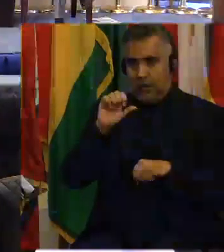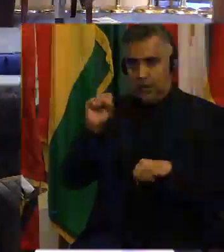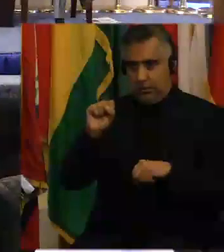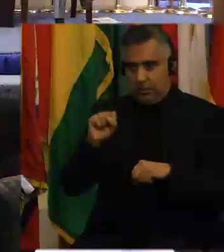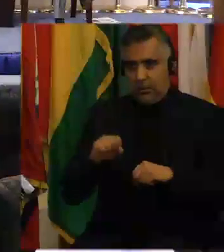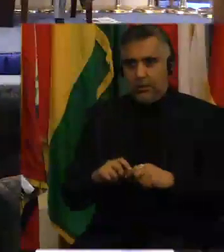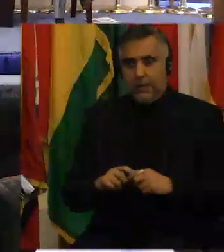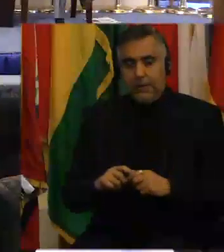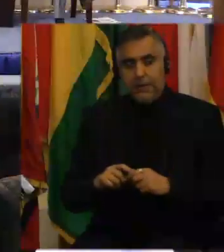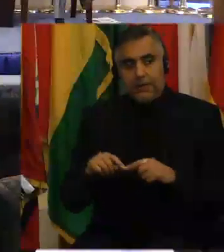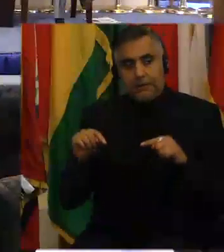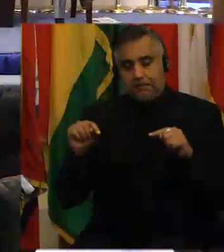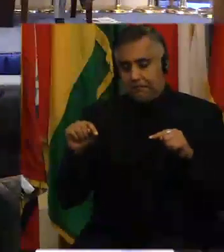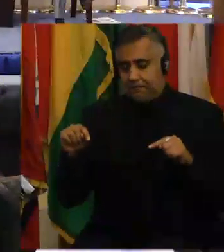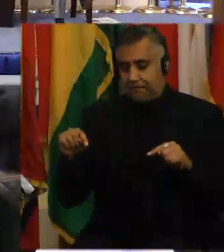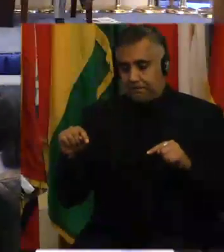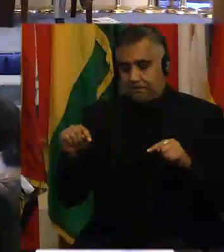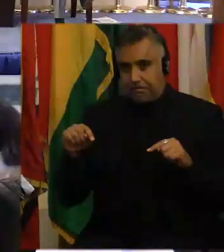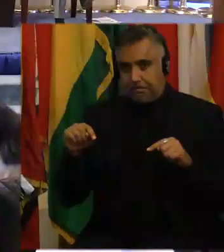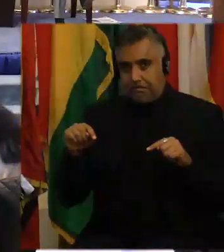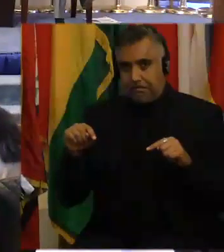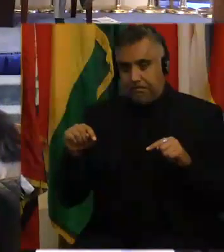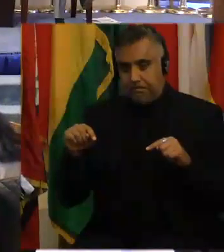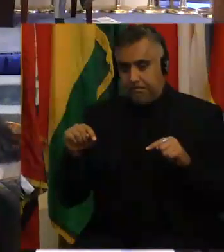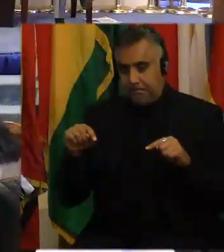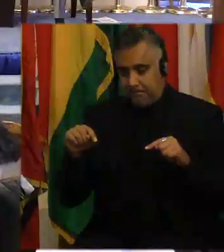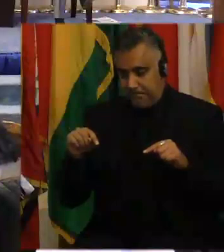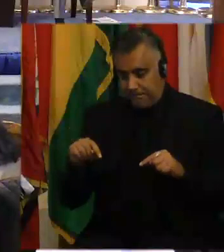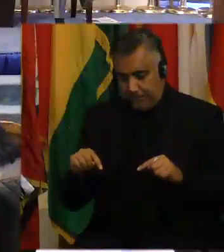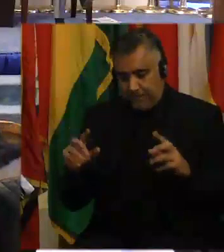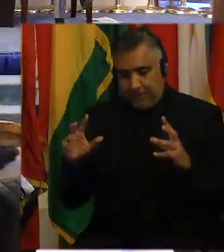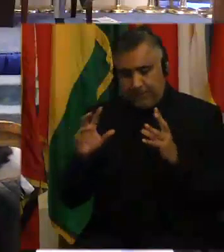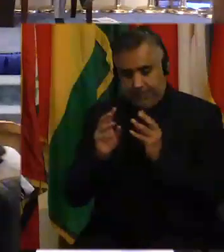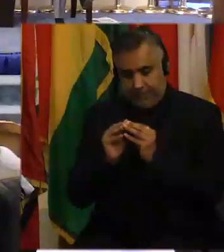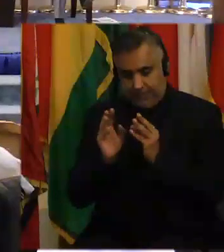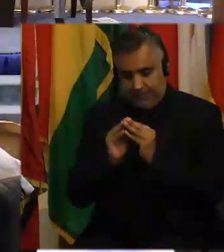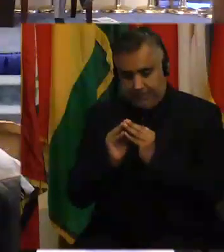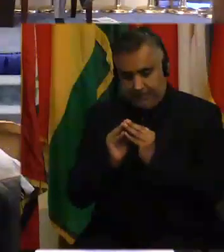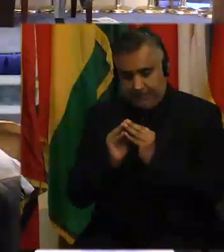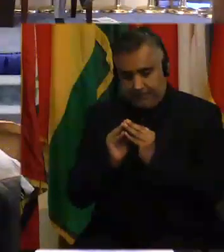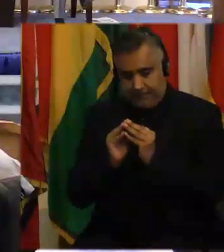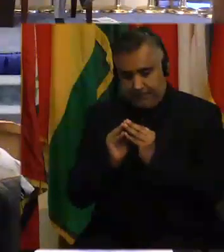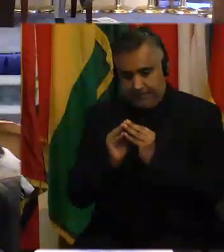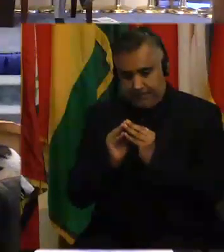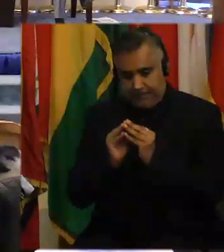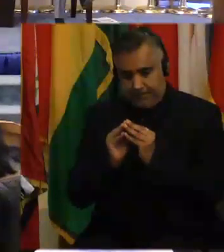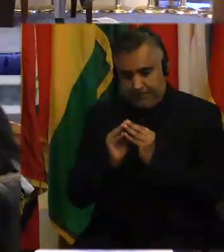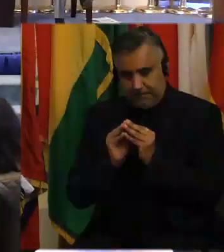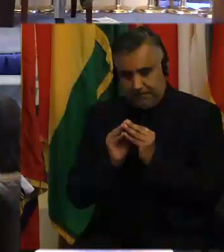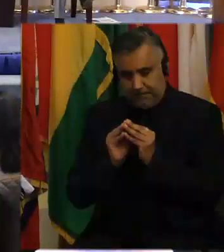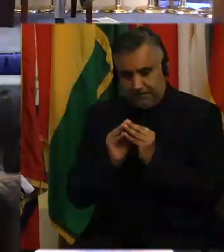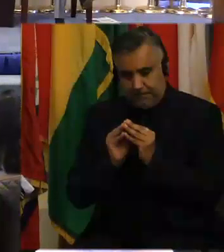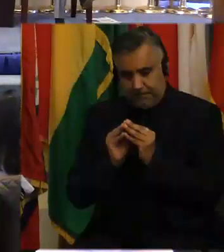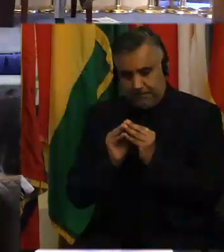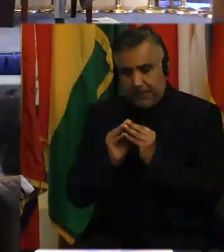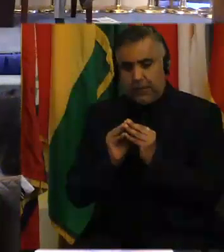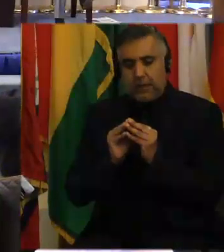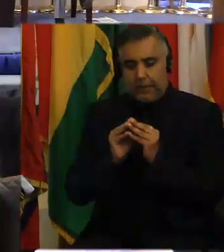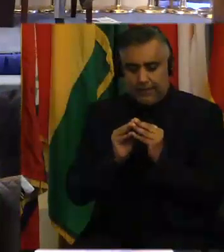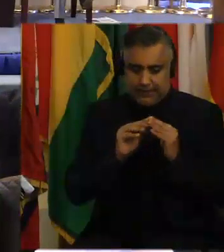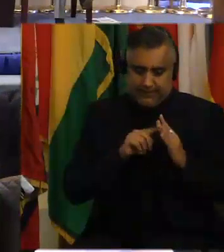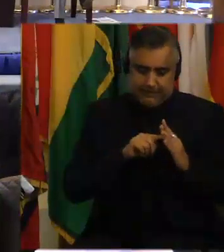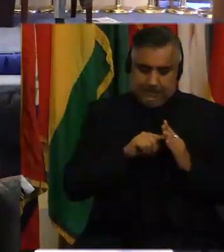Esta reunión va a originar un mecanismo institucional que vamos